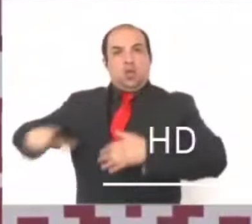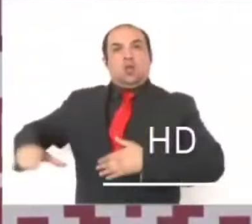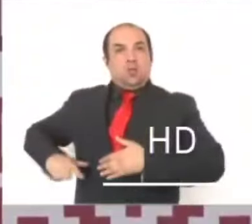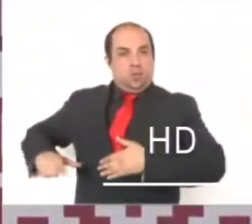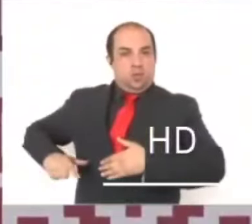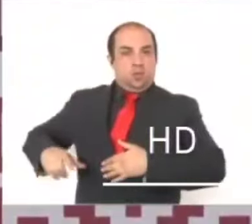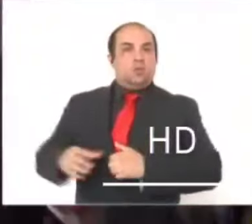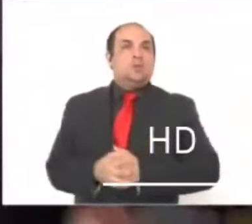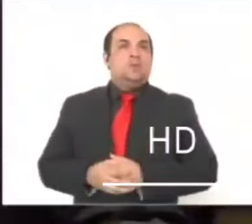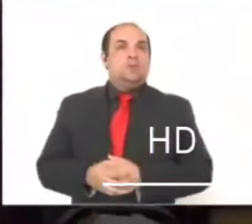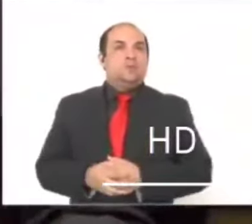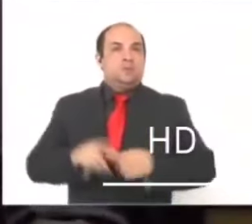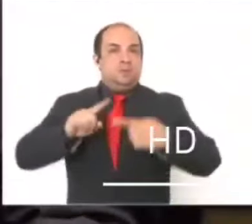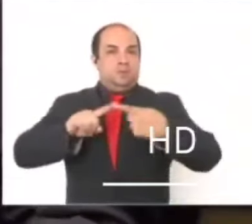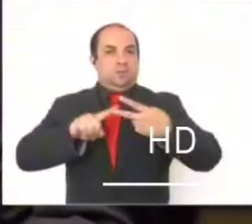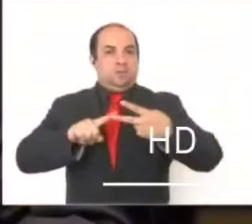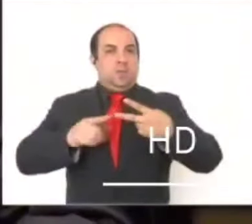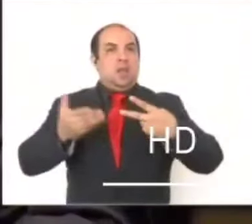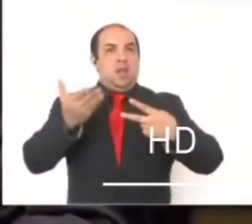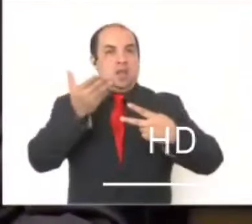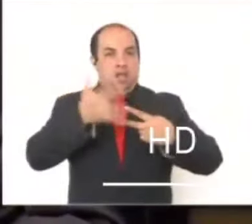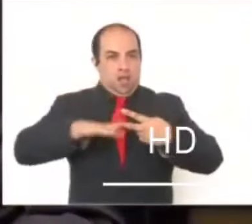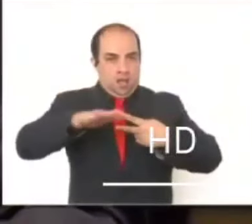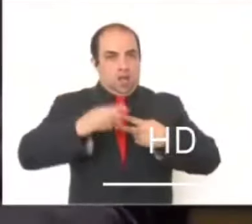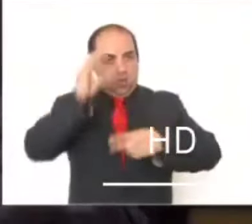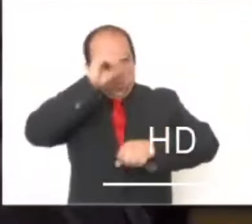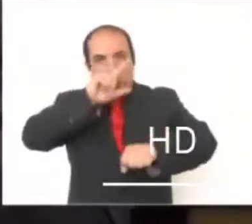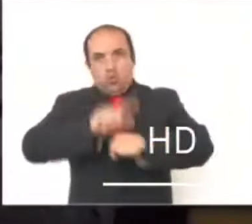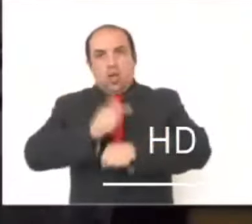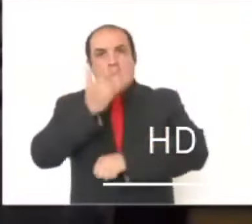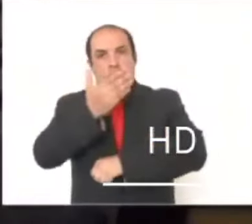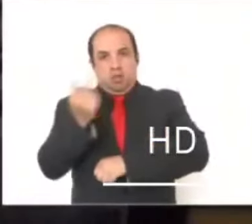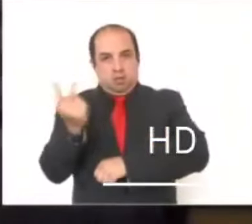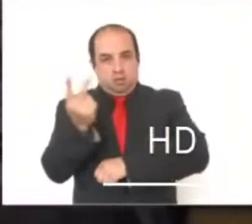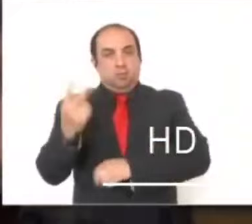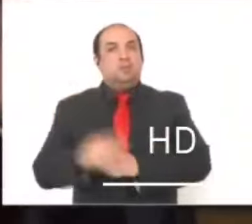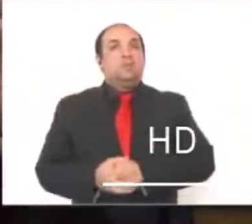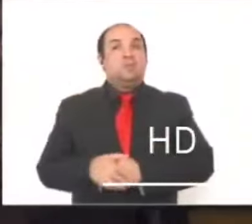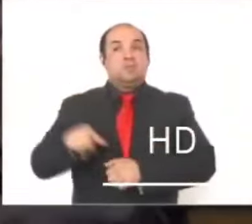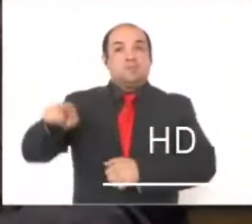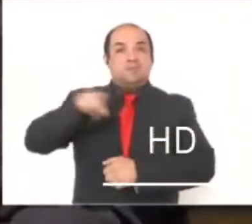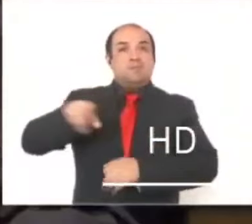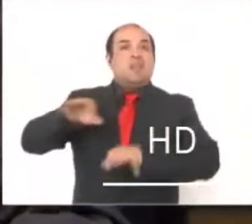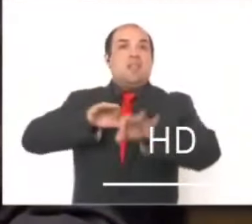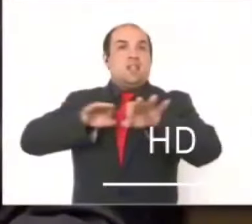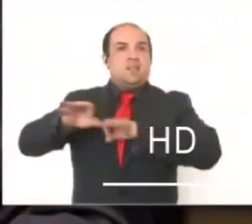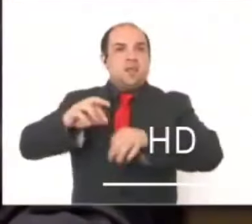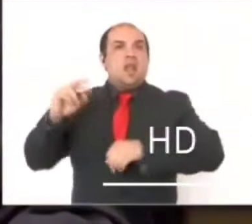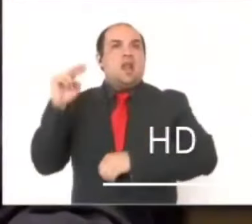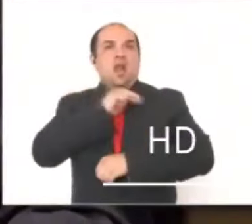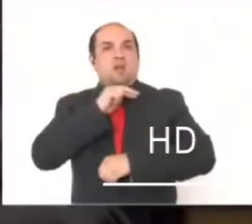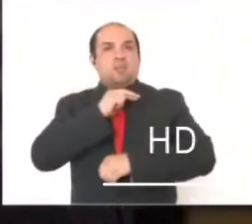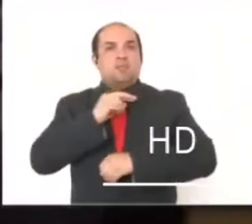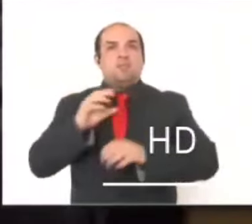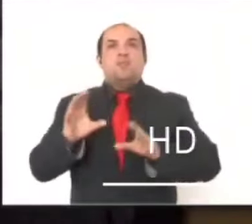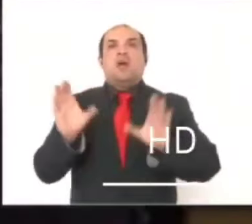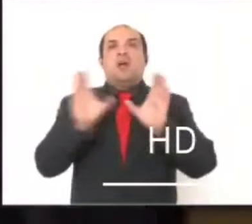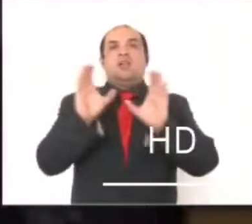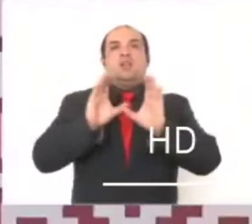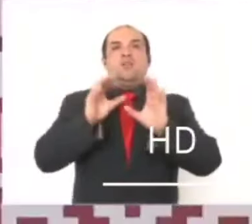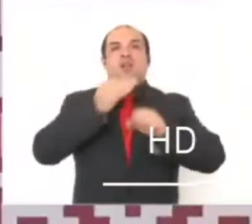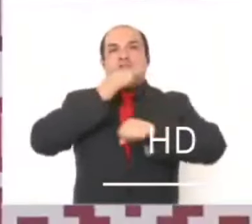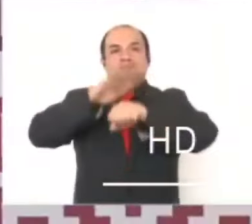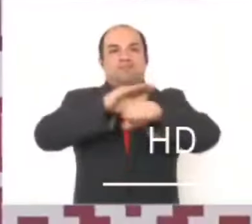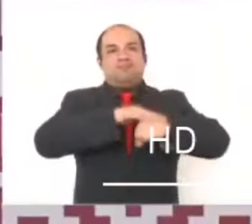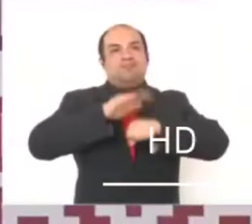gobierno y al área cultural que trabajaran lo más rápidamente posible la declaratoria. Porque luego